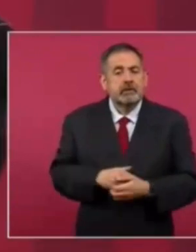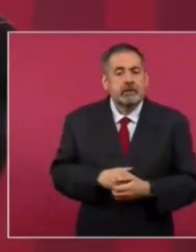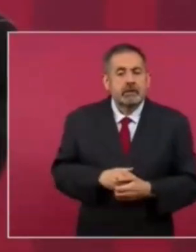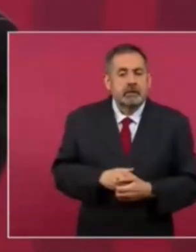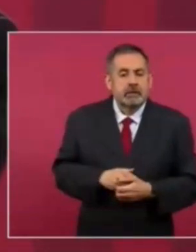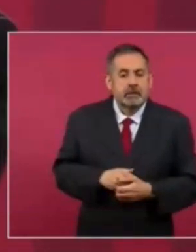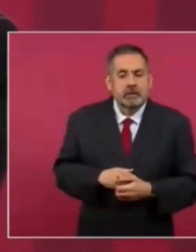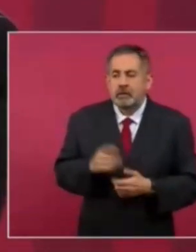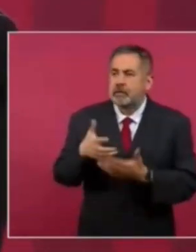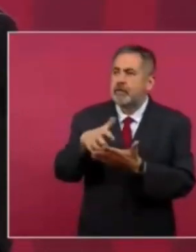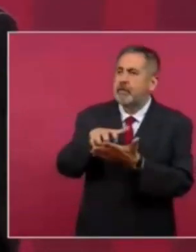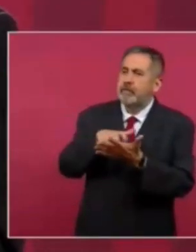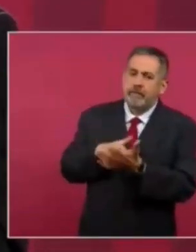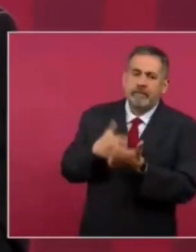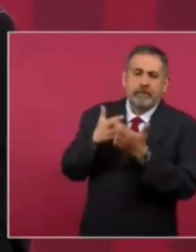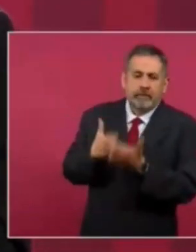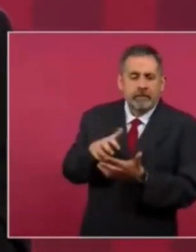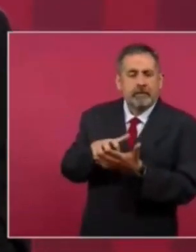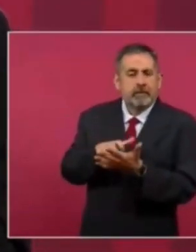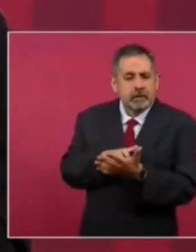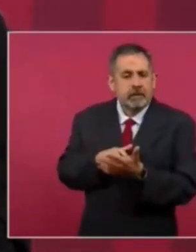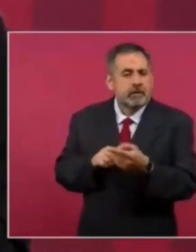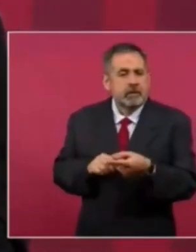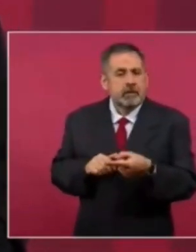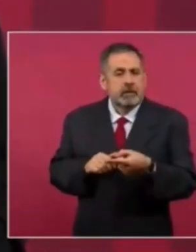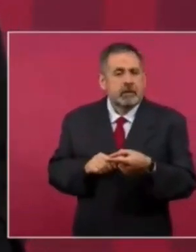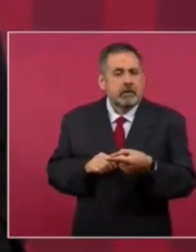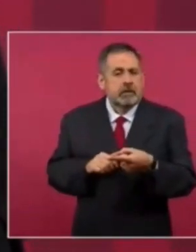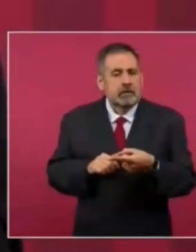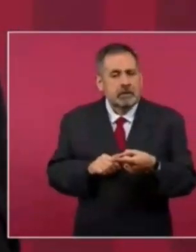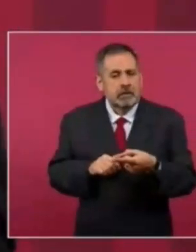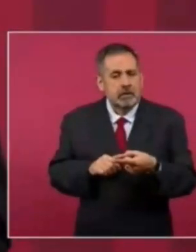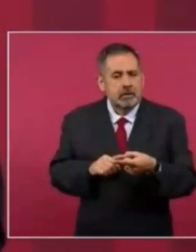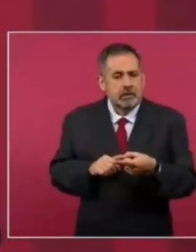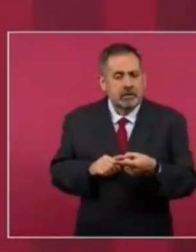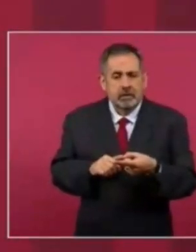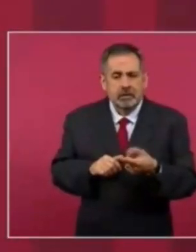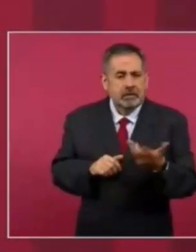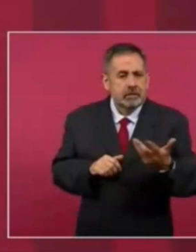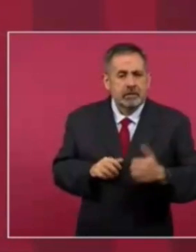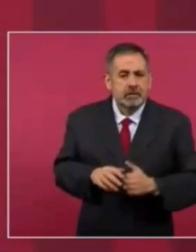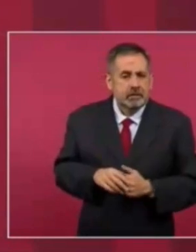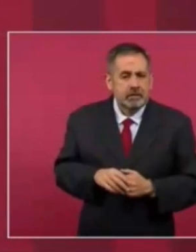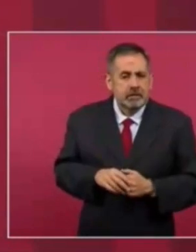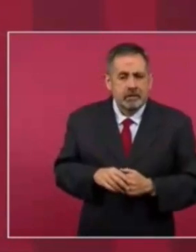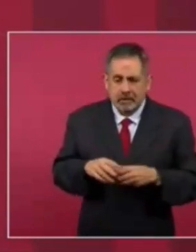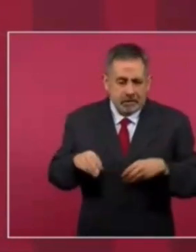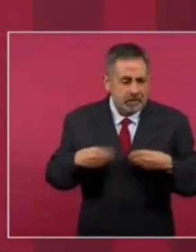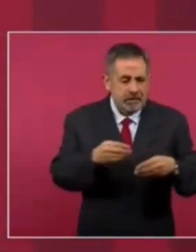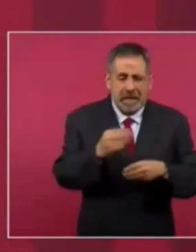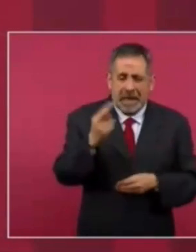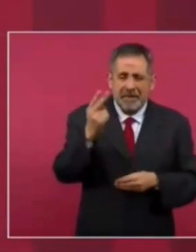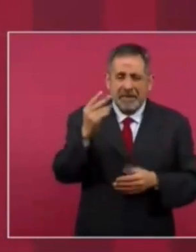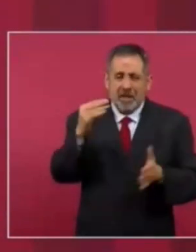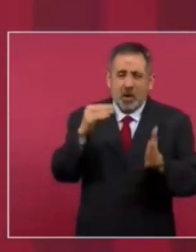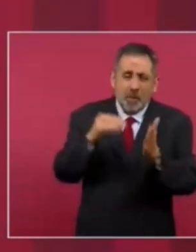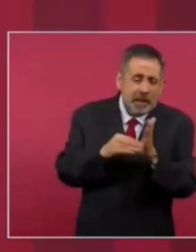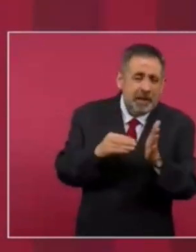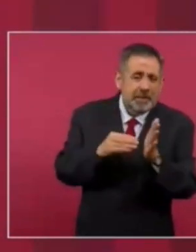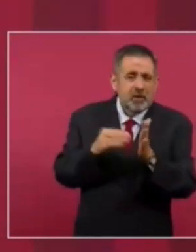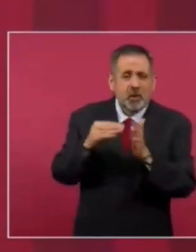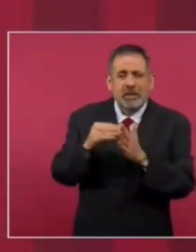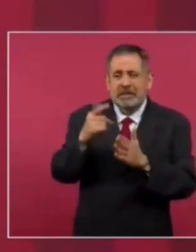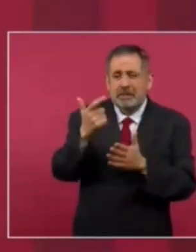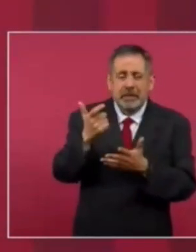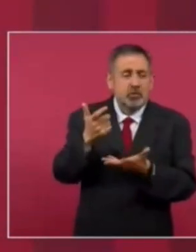Sí, y de hecho él lo menciona, señala que en un momento, no, es que no hay polarización,